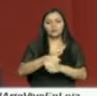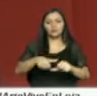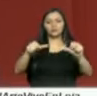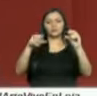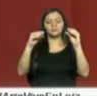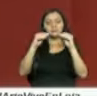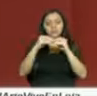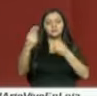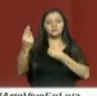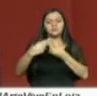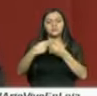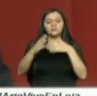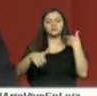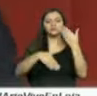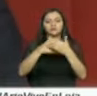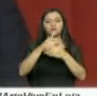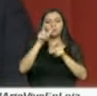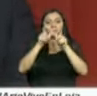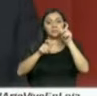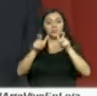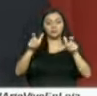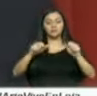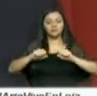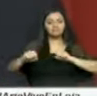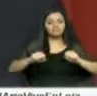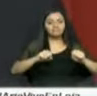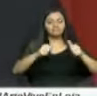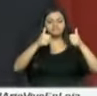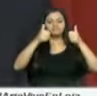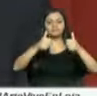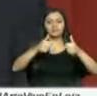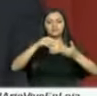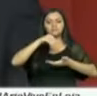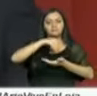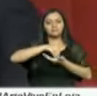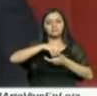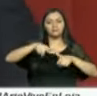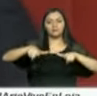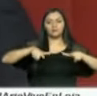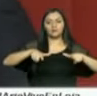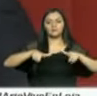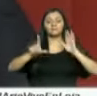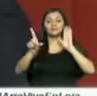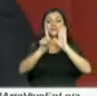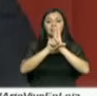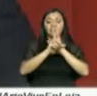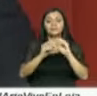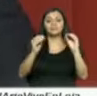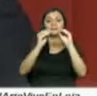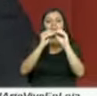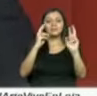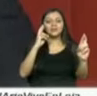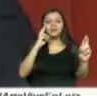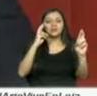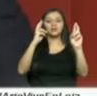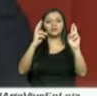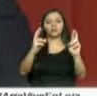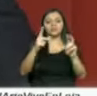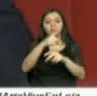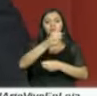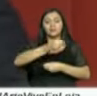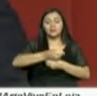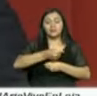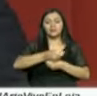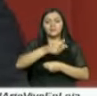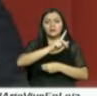amplía la participación de actores y gestores en sus núcleos. La ley también reconoce a quienes viven del arte